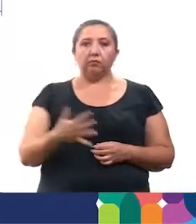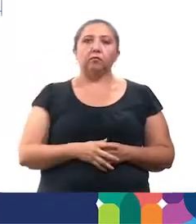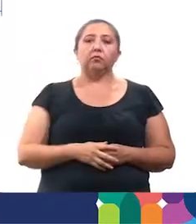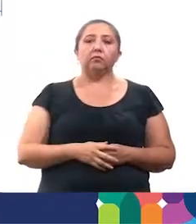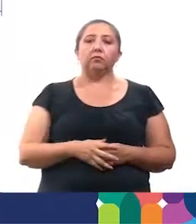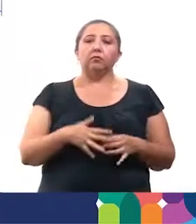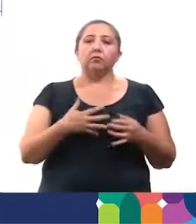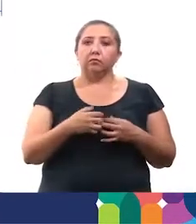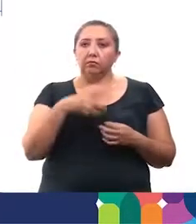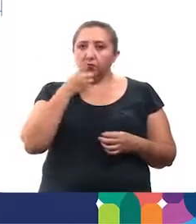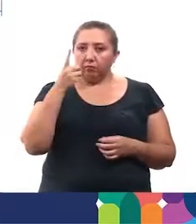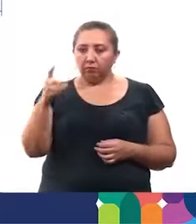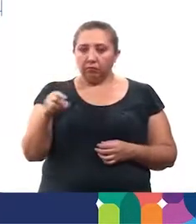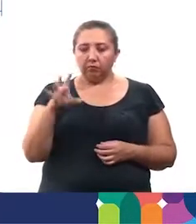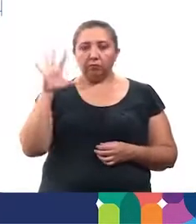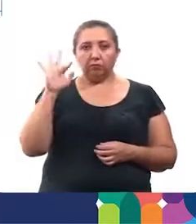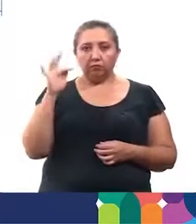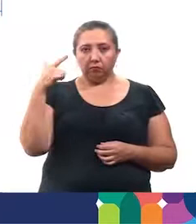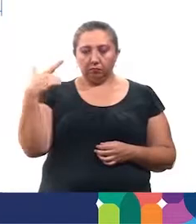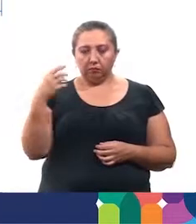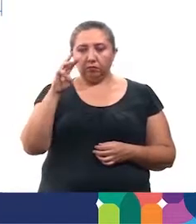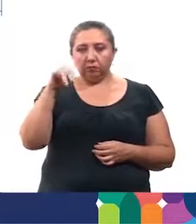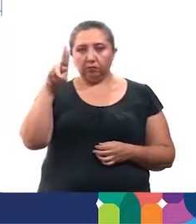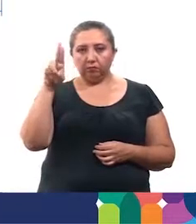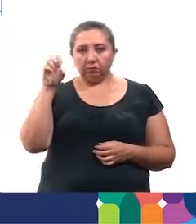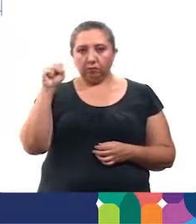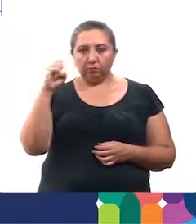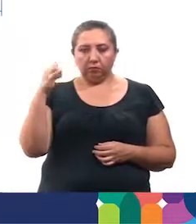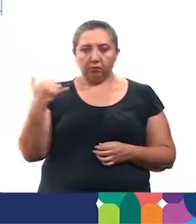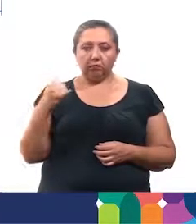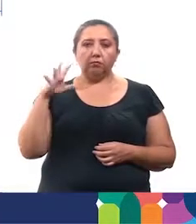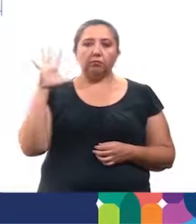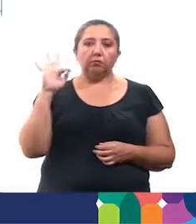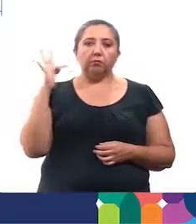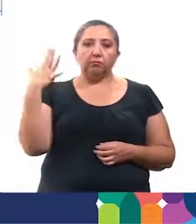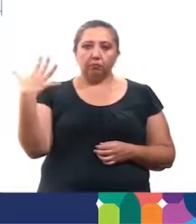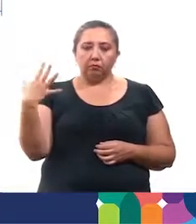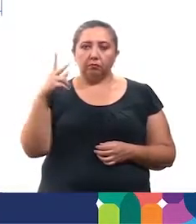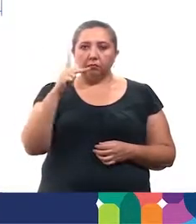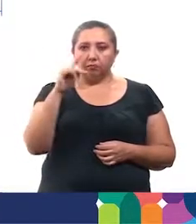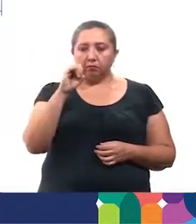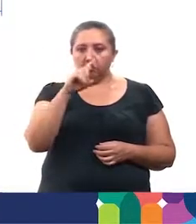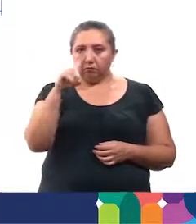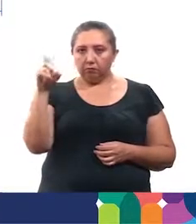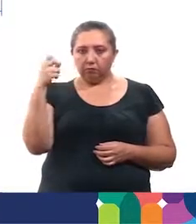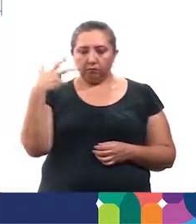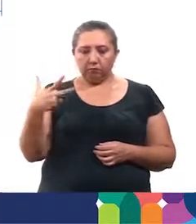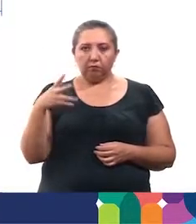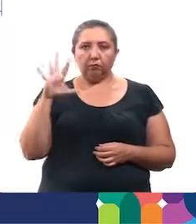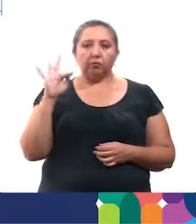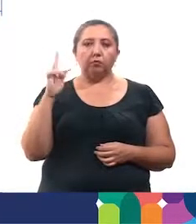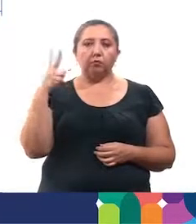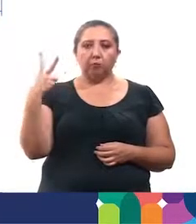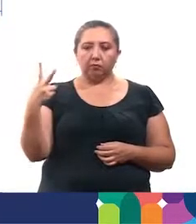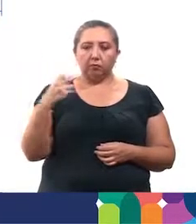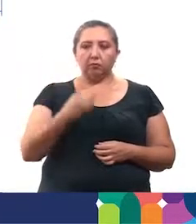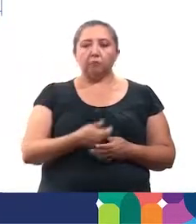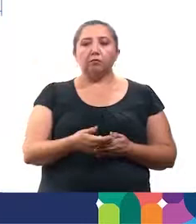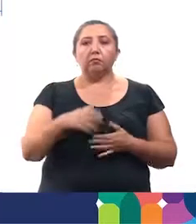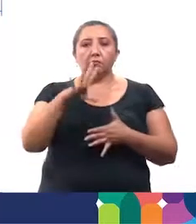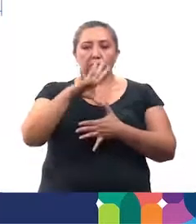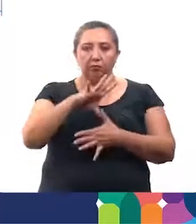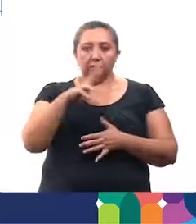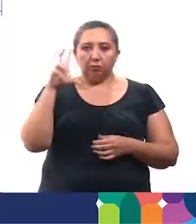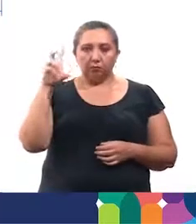55, Industrial 47, Mulsais 45, Polígono 108 42, Las